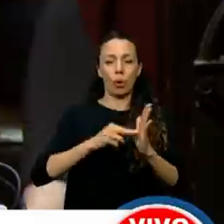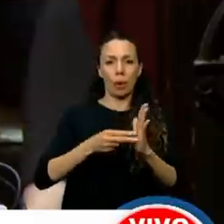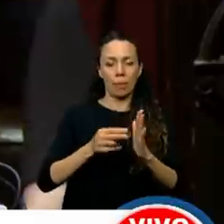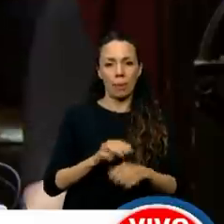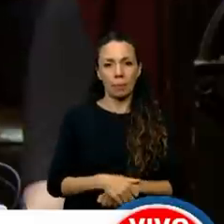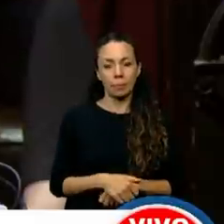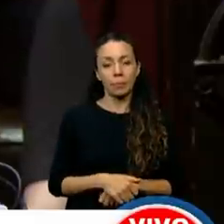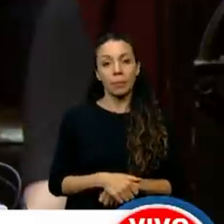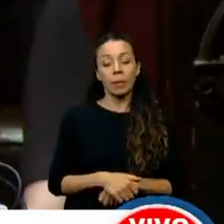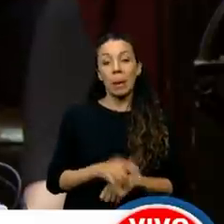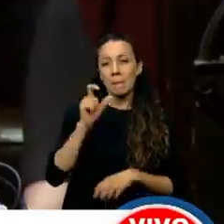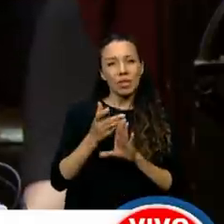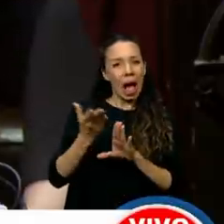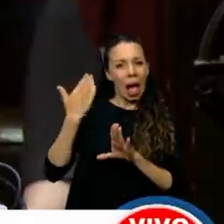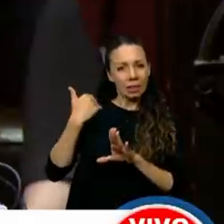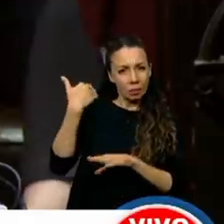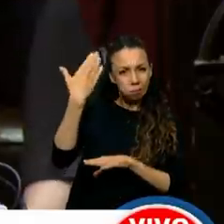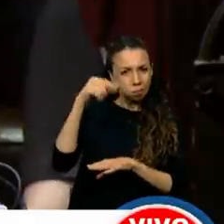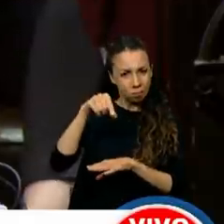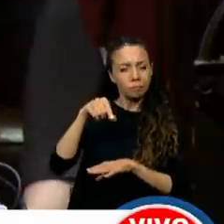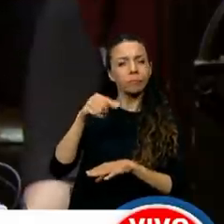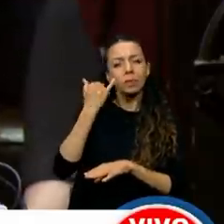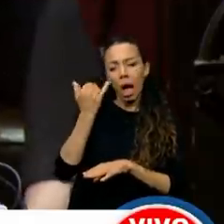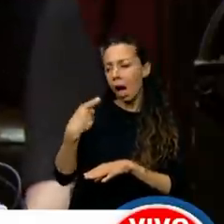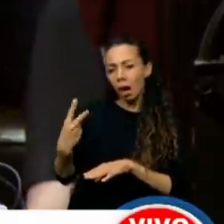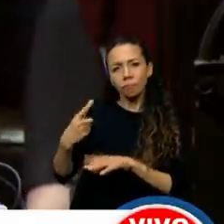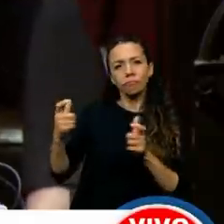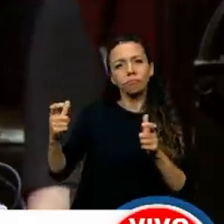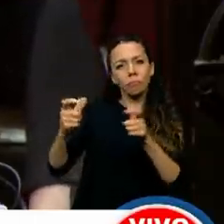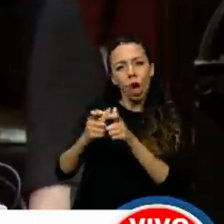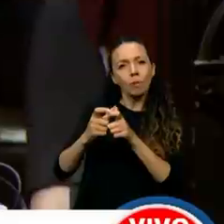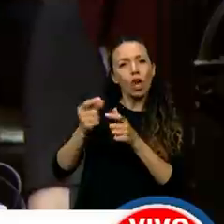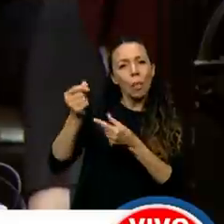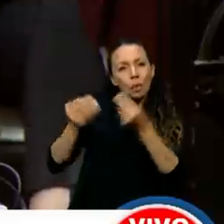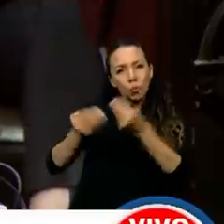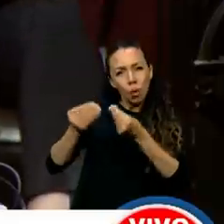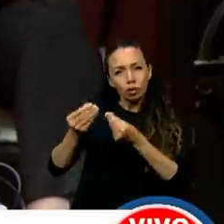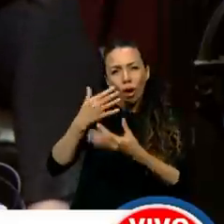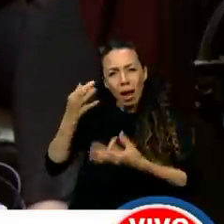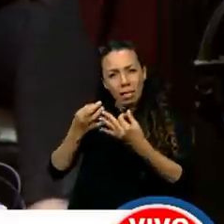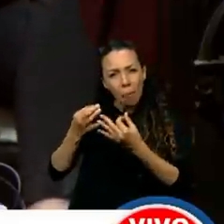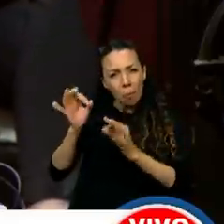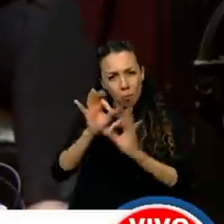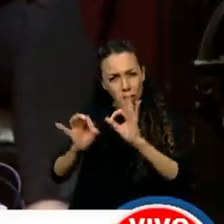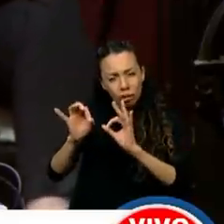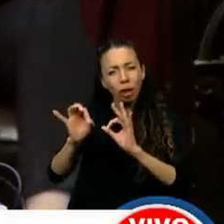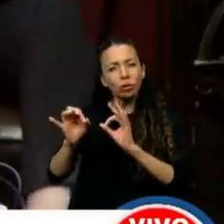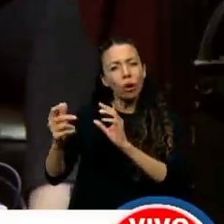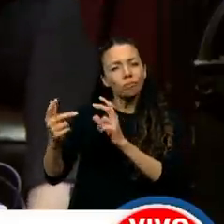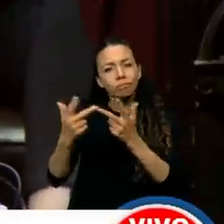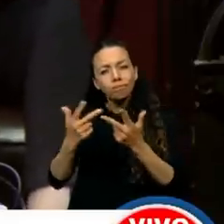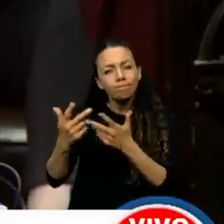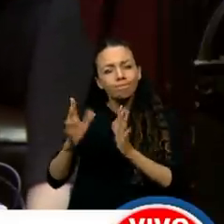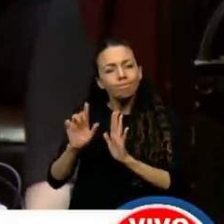un intercambio en la comisión de presupuesto cuando analizamos este proyecto y